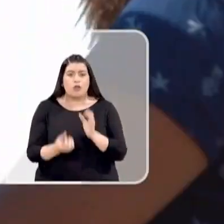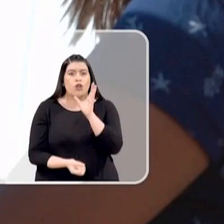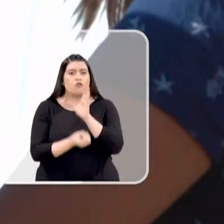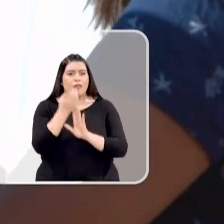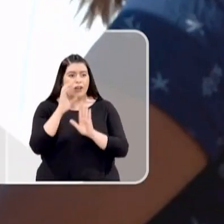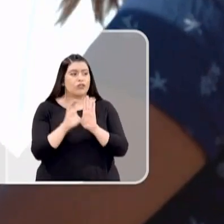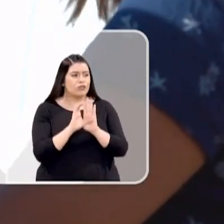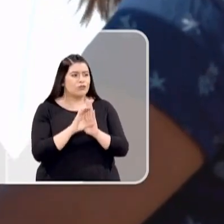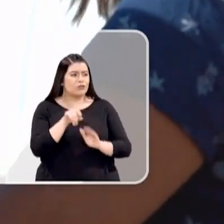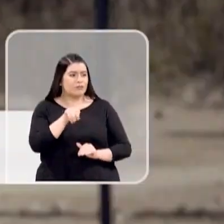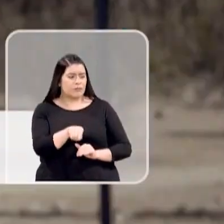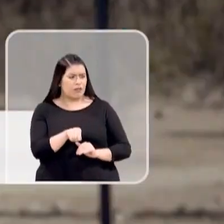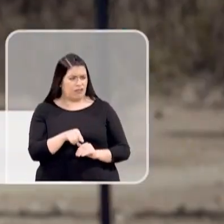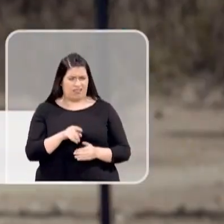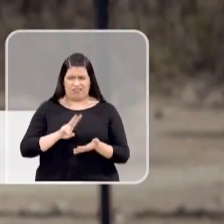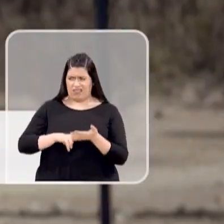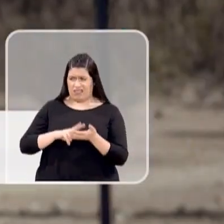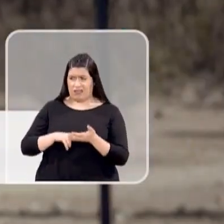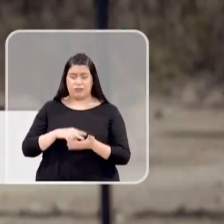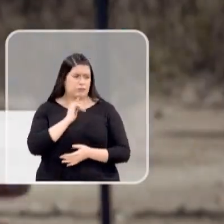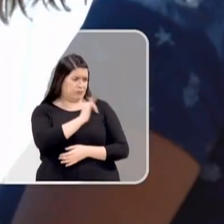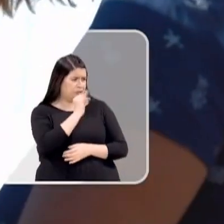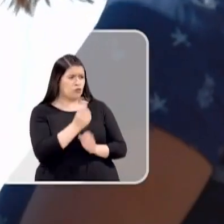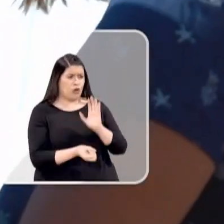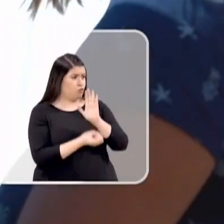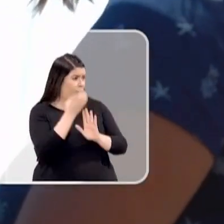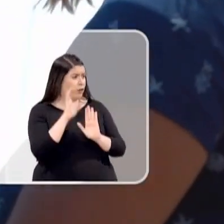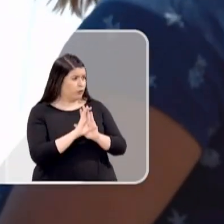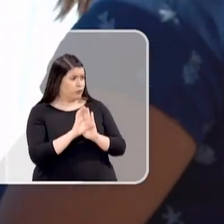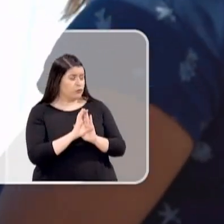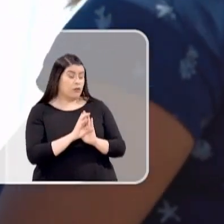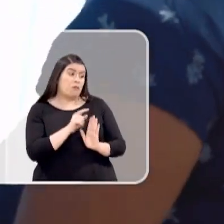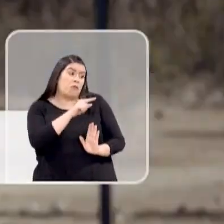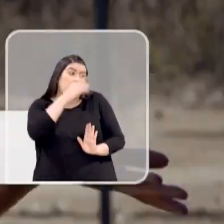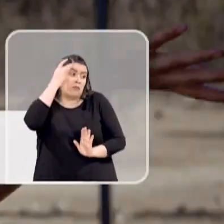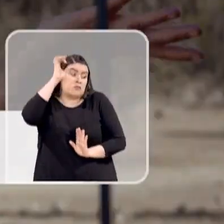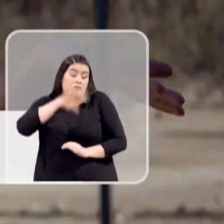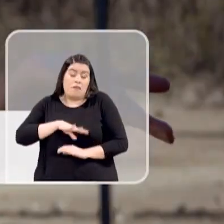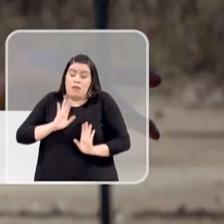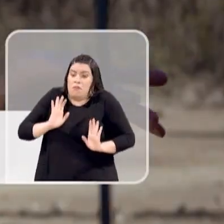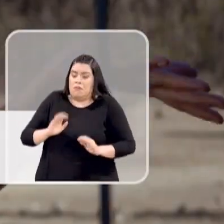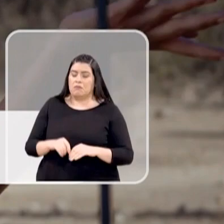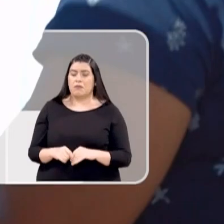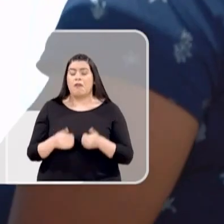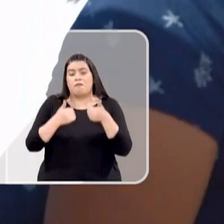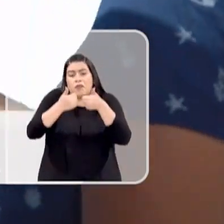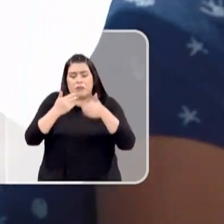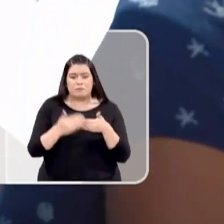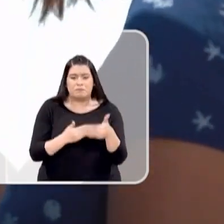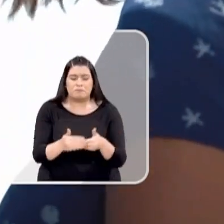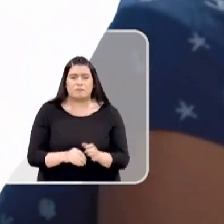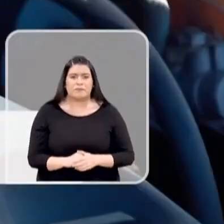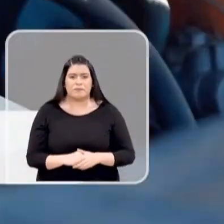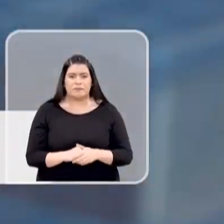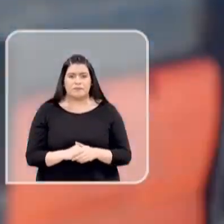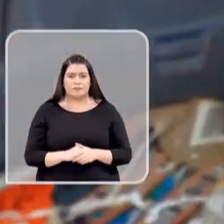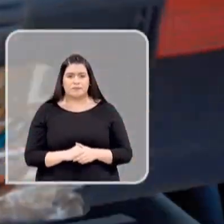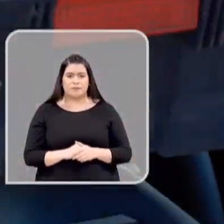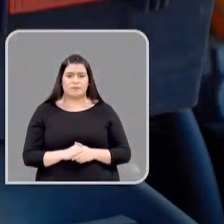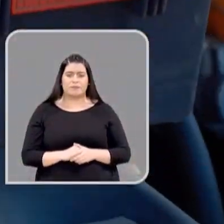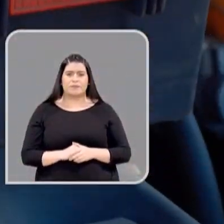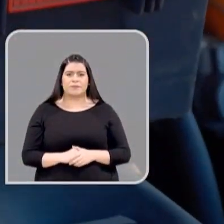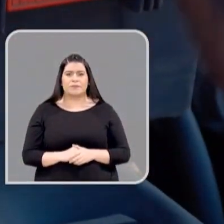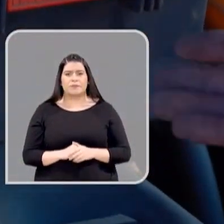señora. Una nueva constitución. ¿De verdad? En serio, una nueva constitución. Bueno, usted es el experto. Bueno, démosle